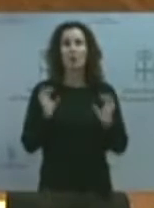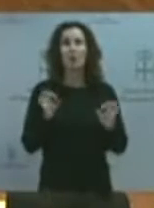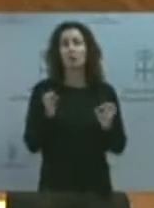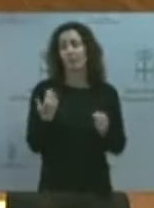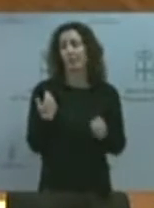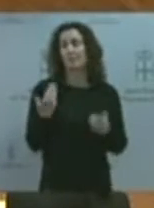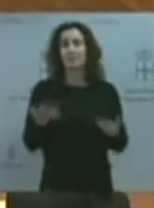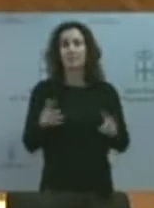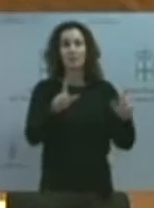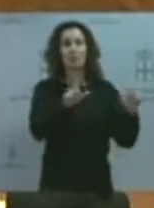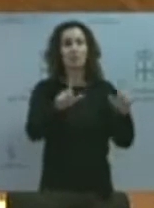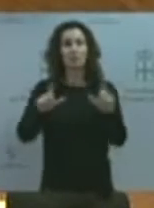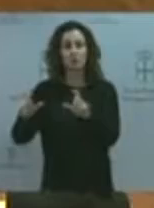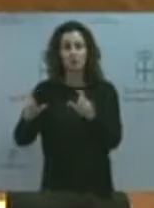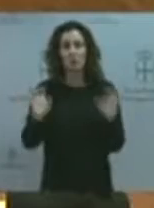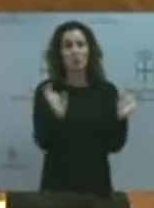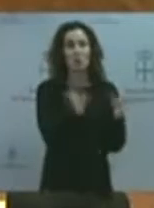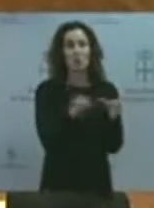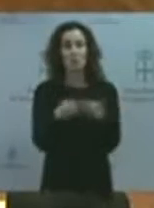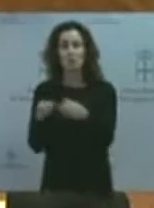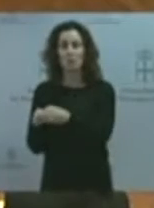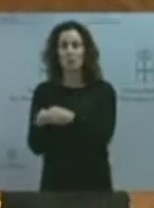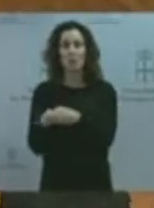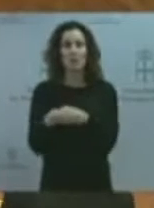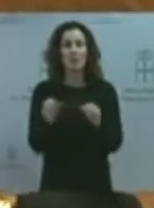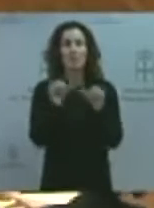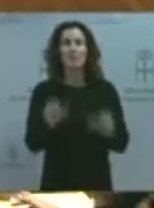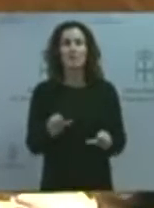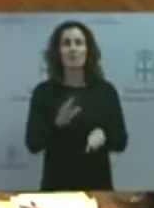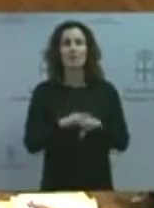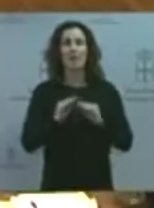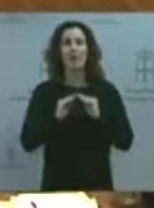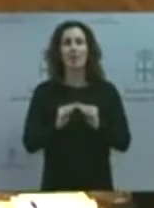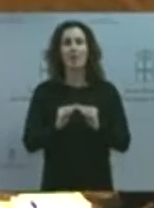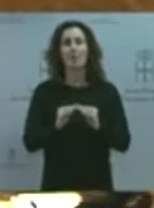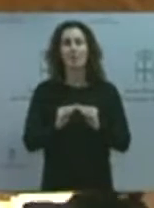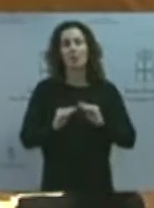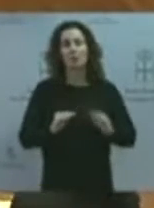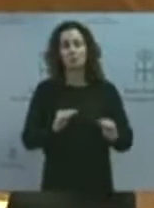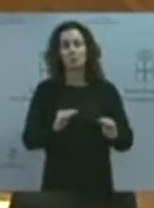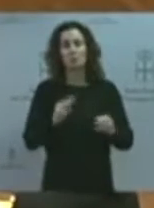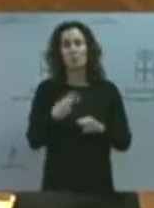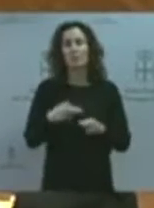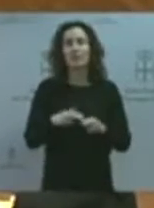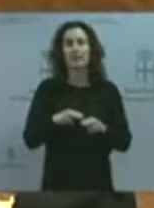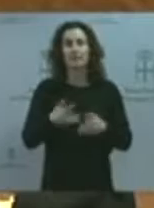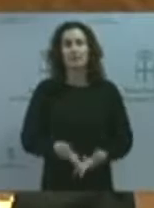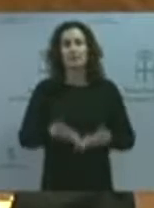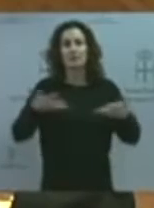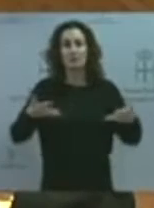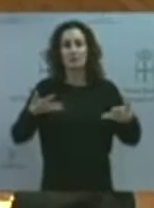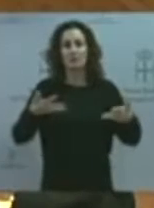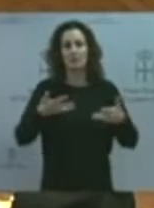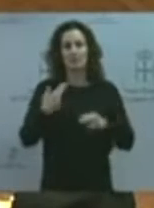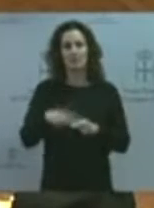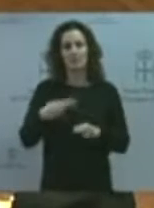forma de hacer política. Se apela a los frentes comunes y a los grandes pactos, una forma de hacer política a la que su predecesor Javier Fernández